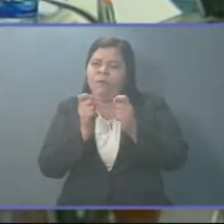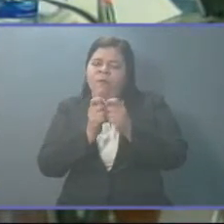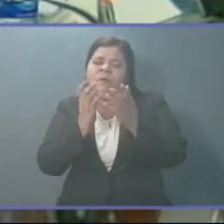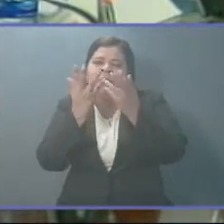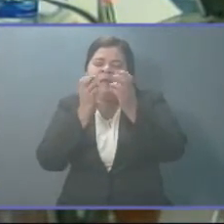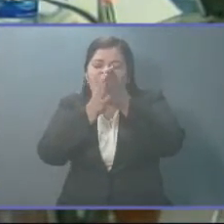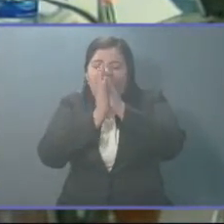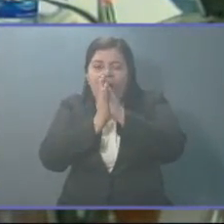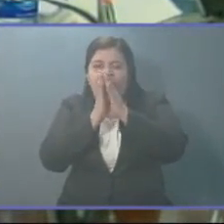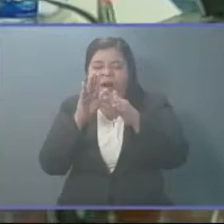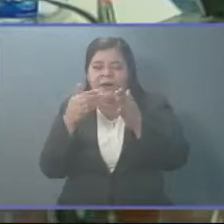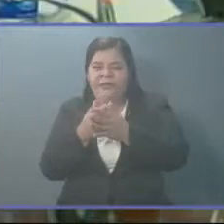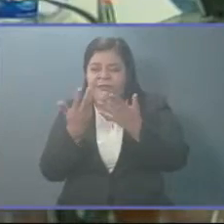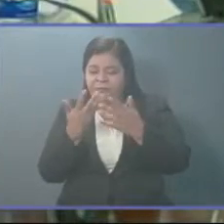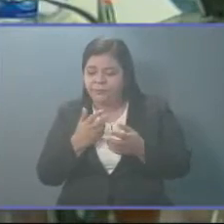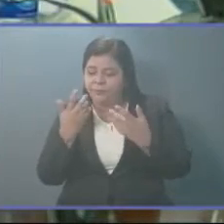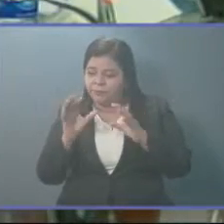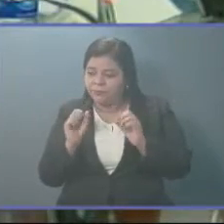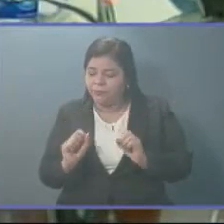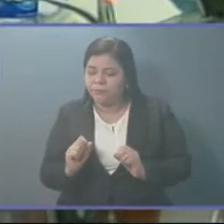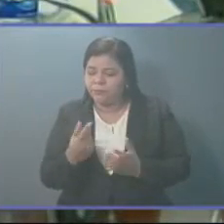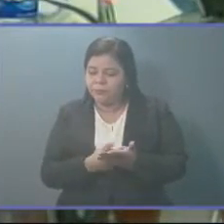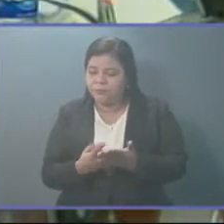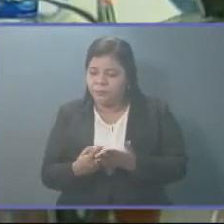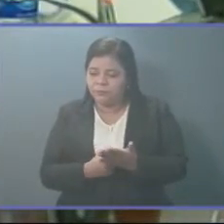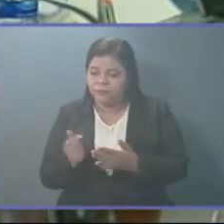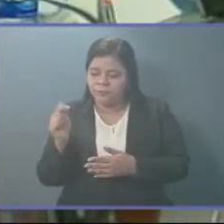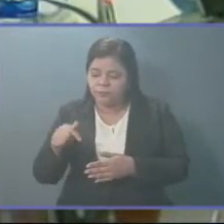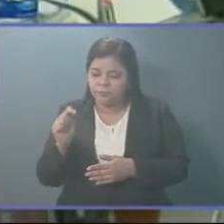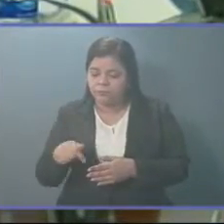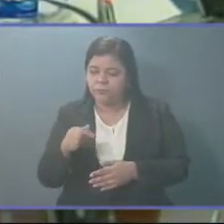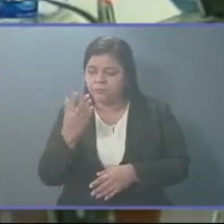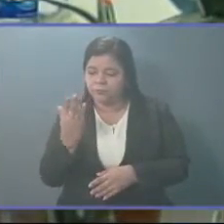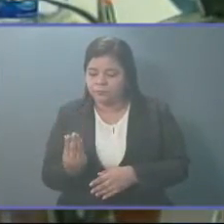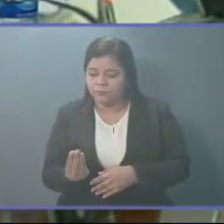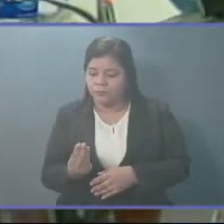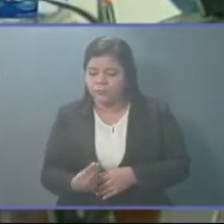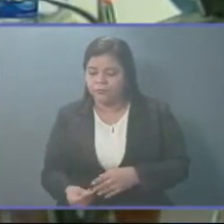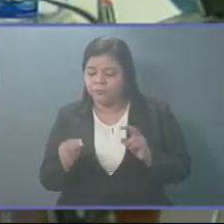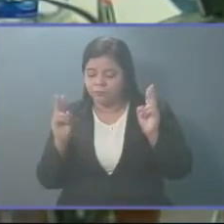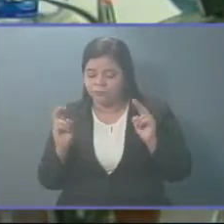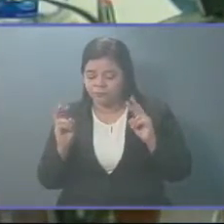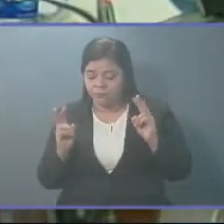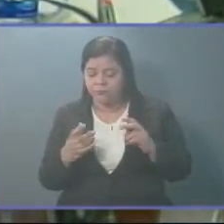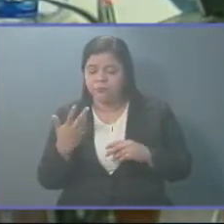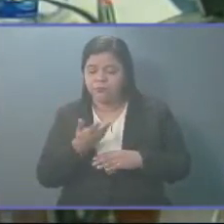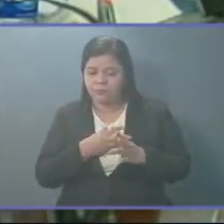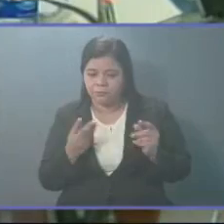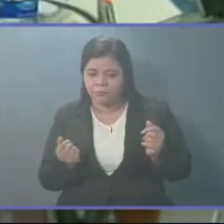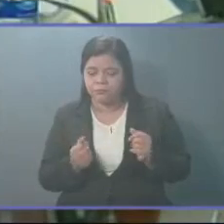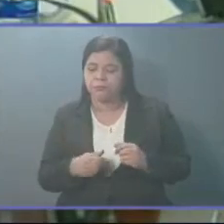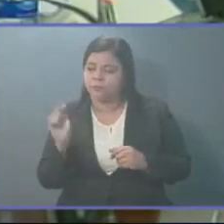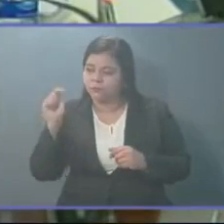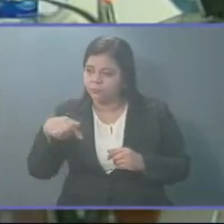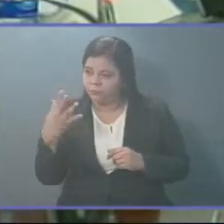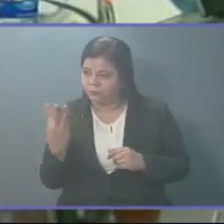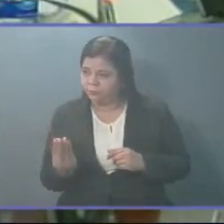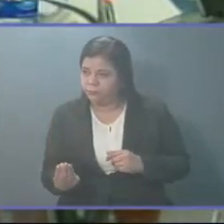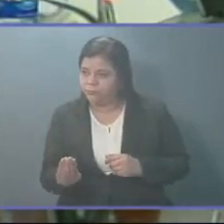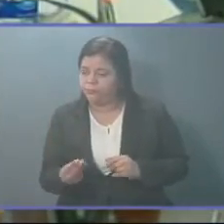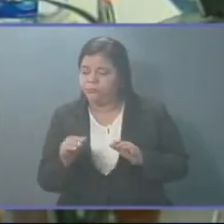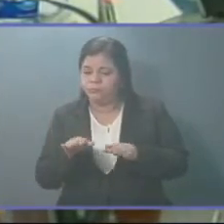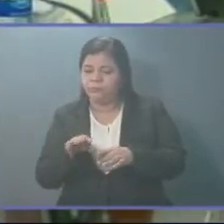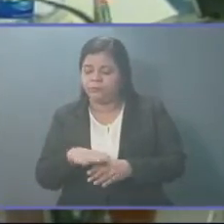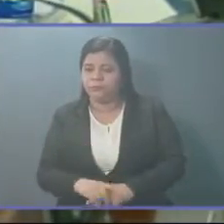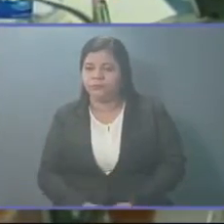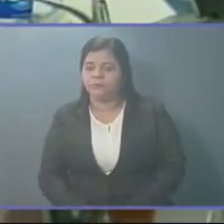solicitar que podamos abordar hoy mismo este tema y resolverlo hoy mismo, presidente. Muchas gracias.